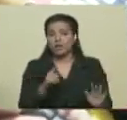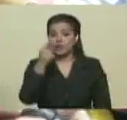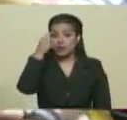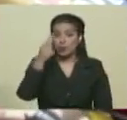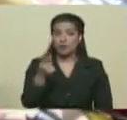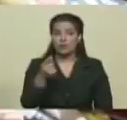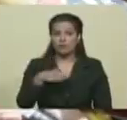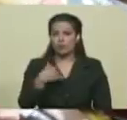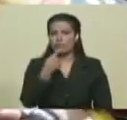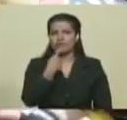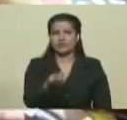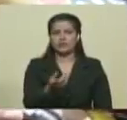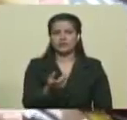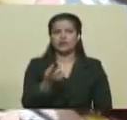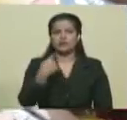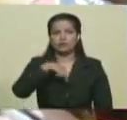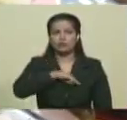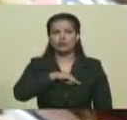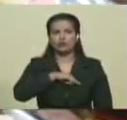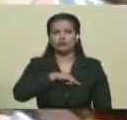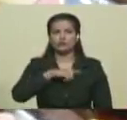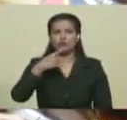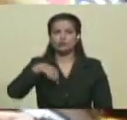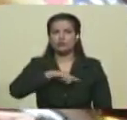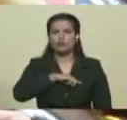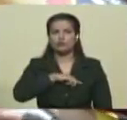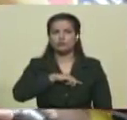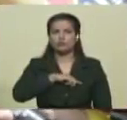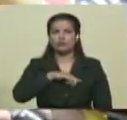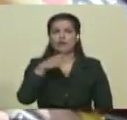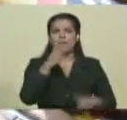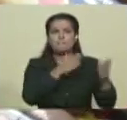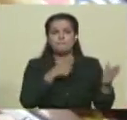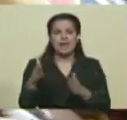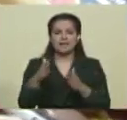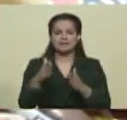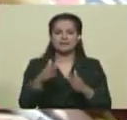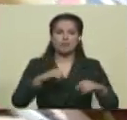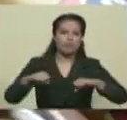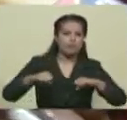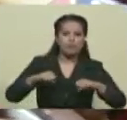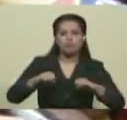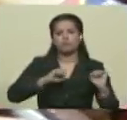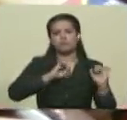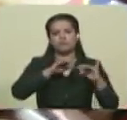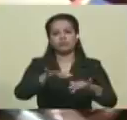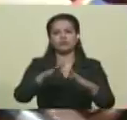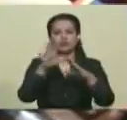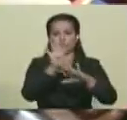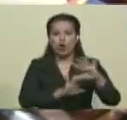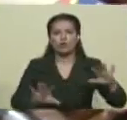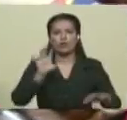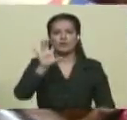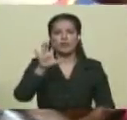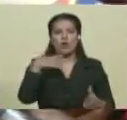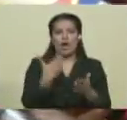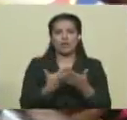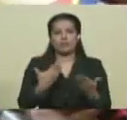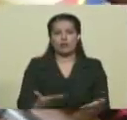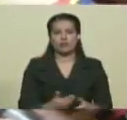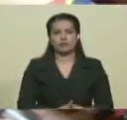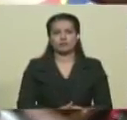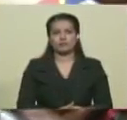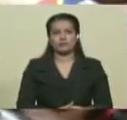puedo decirlo, nosotros tenemos un gran plan de movilización dispuesto en todo el estado, y está funcionando hasta ahora sin ningún tipo de